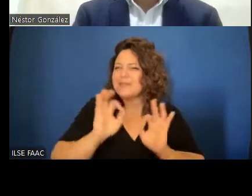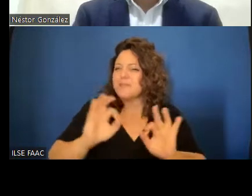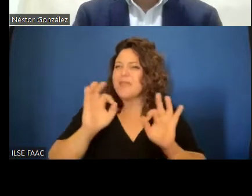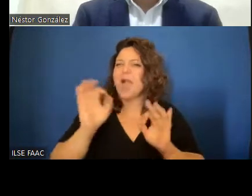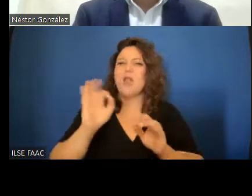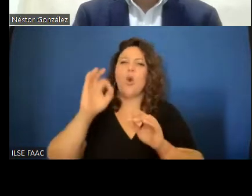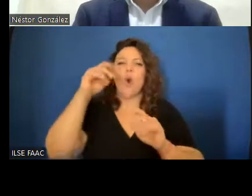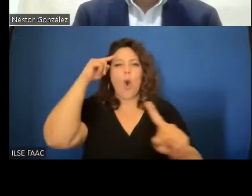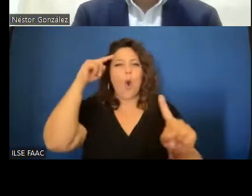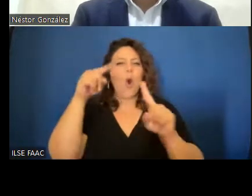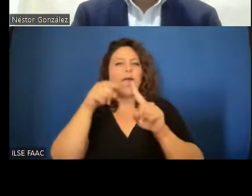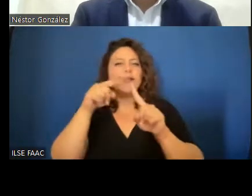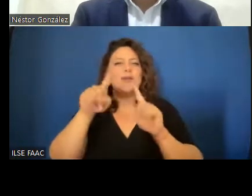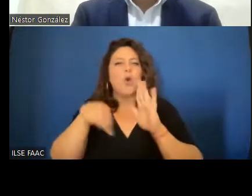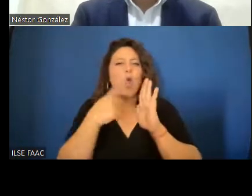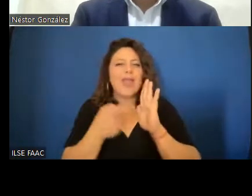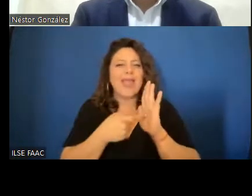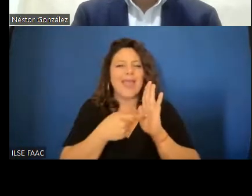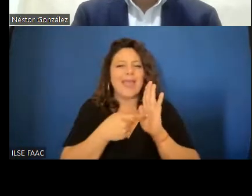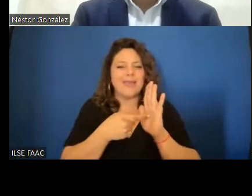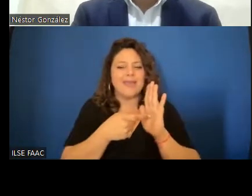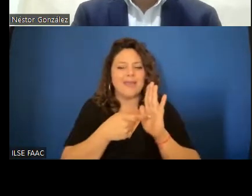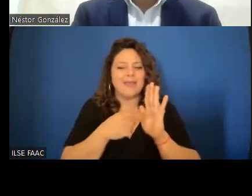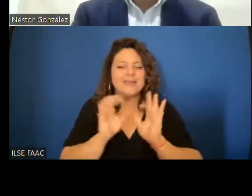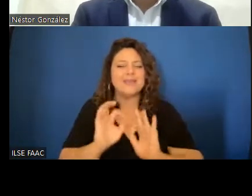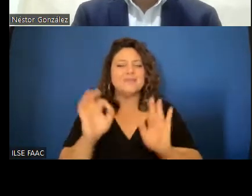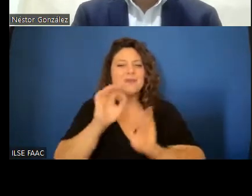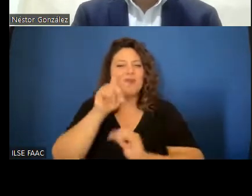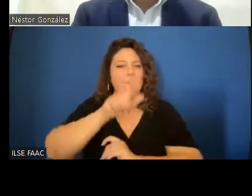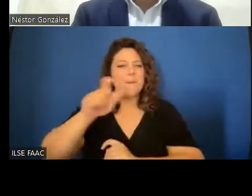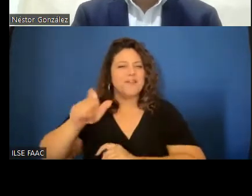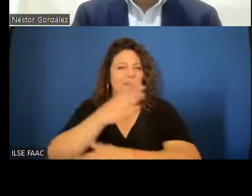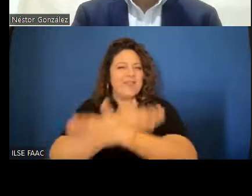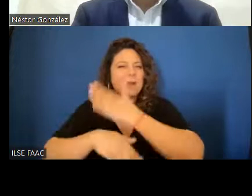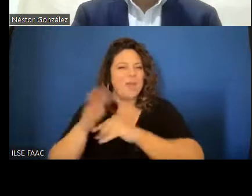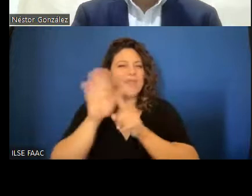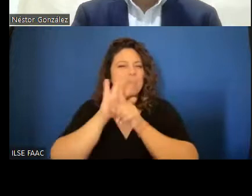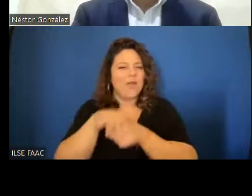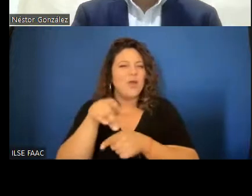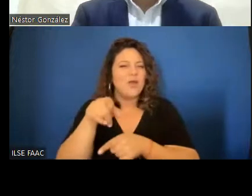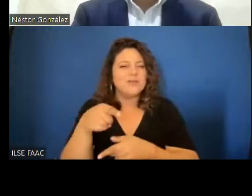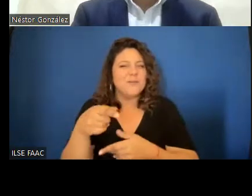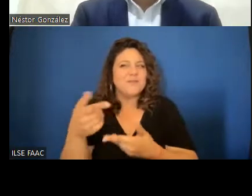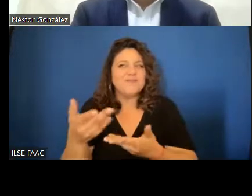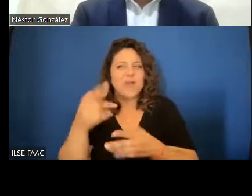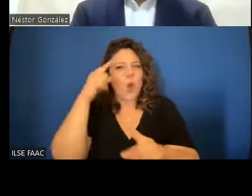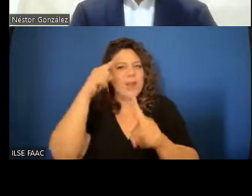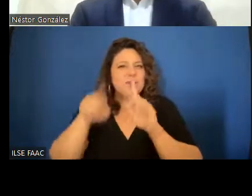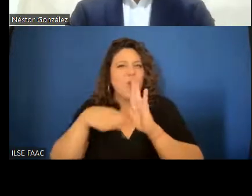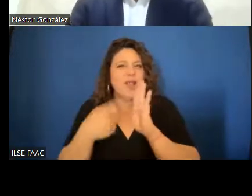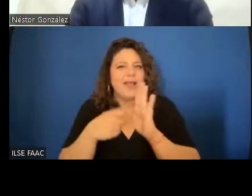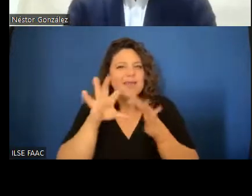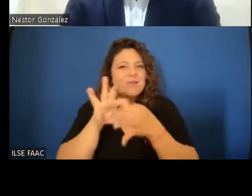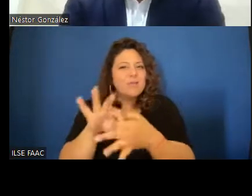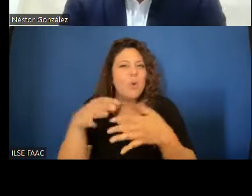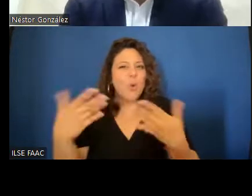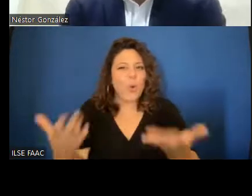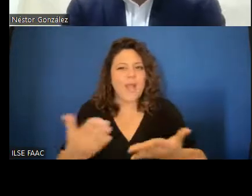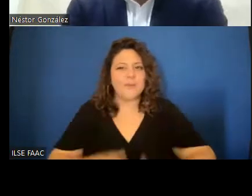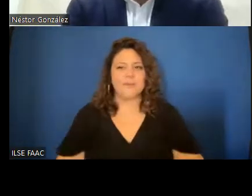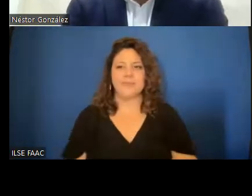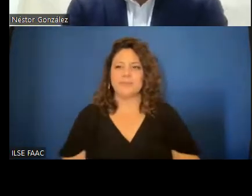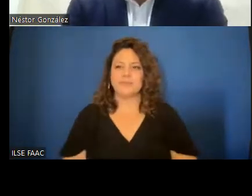No todos los actos que pensemos que son discriminatorios lo van a ser. Esta misma ley también diferencia o nos dice que hay casos concretos en